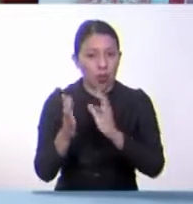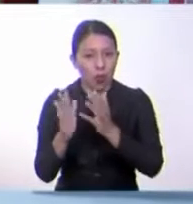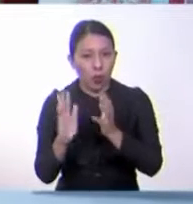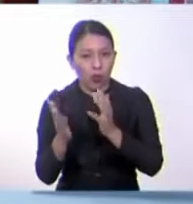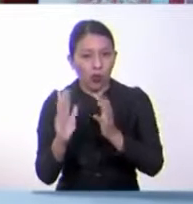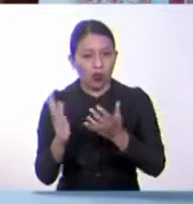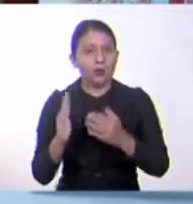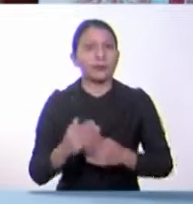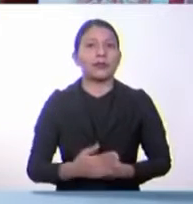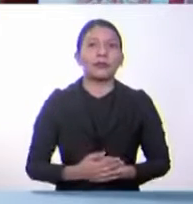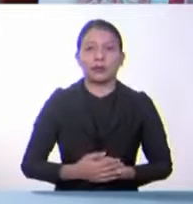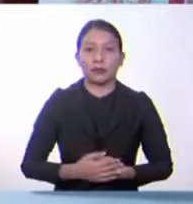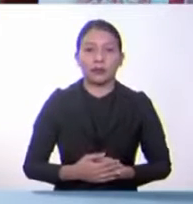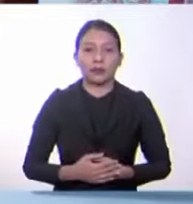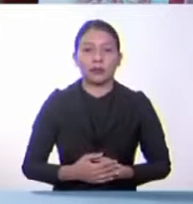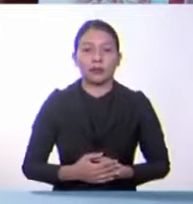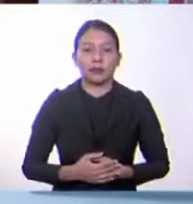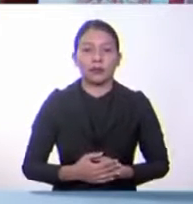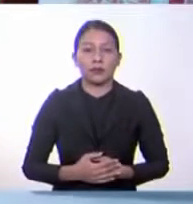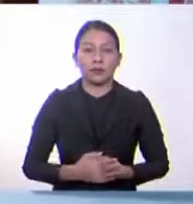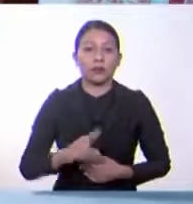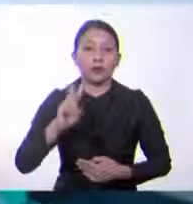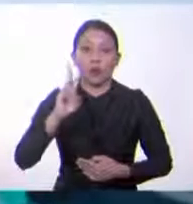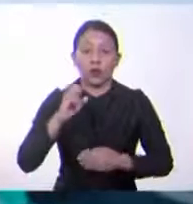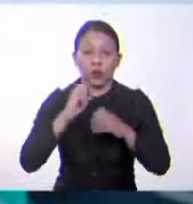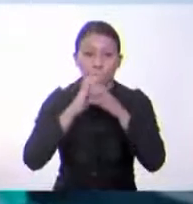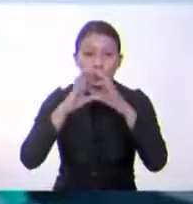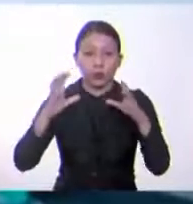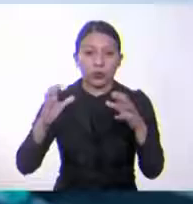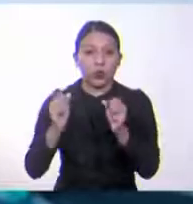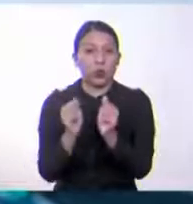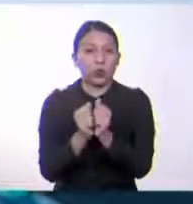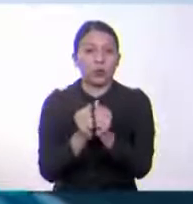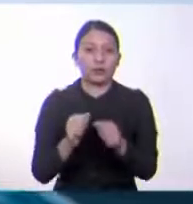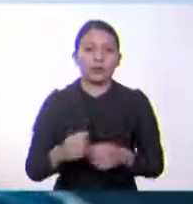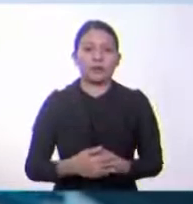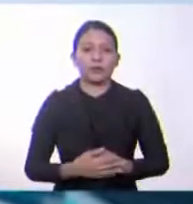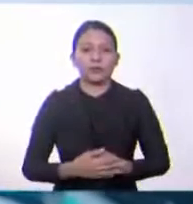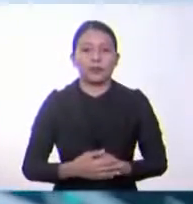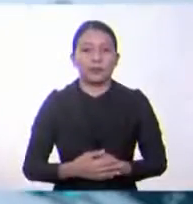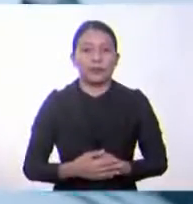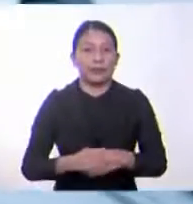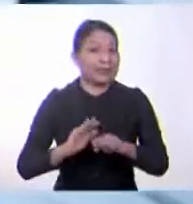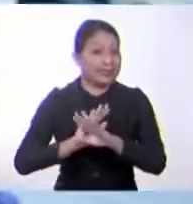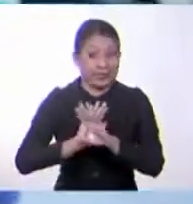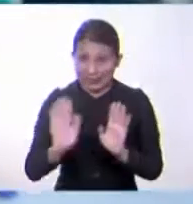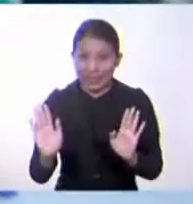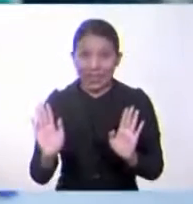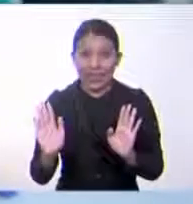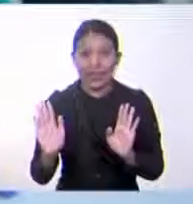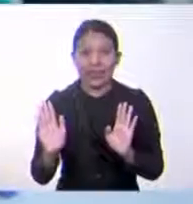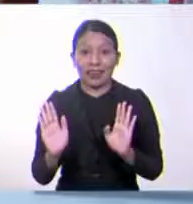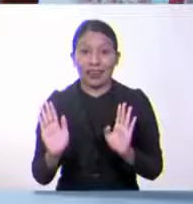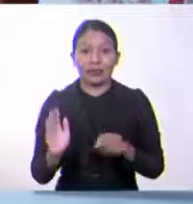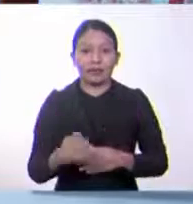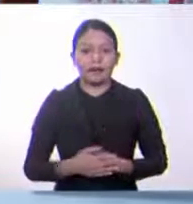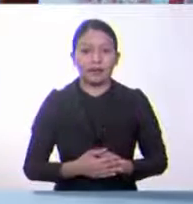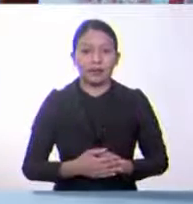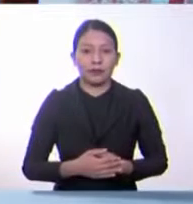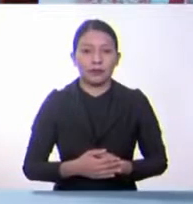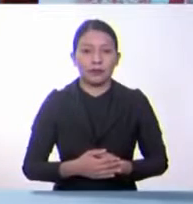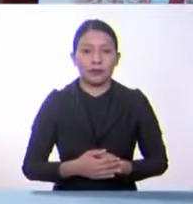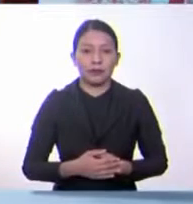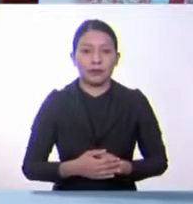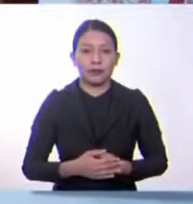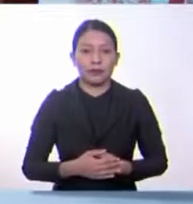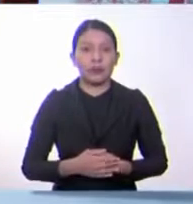que las 2 vejigas queden dentro de la botella. Una vez lo tengas de esta manera,